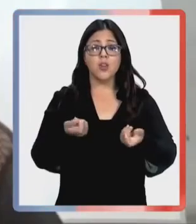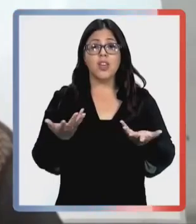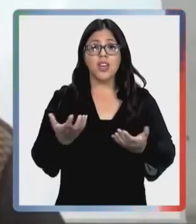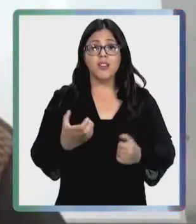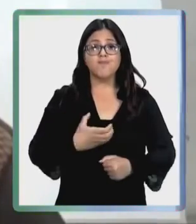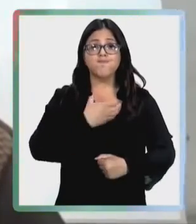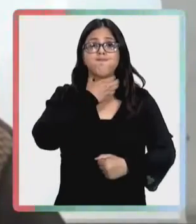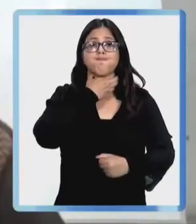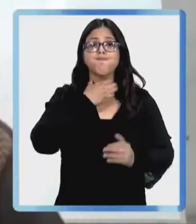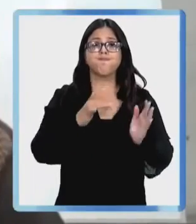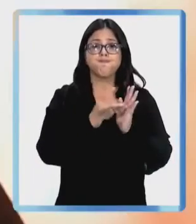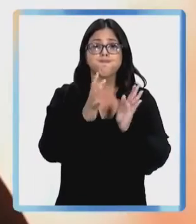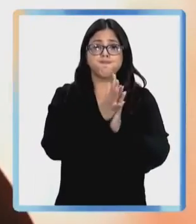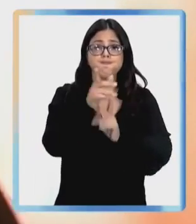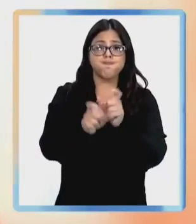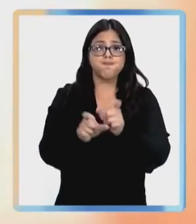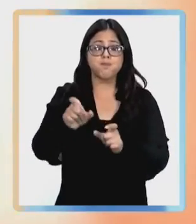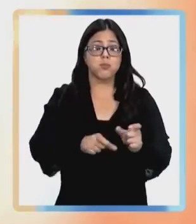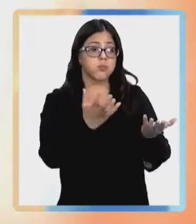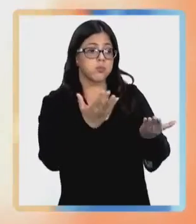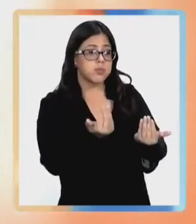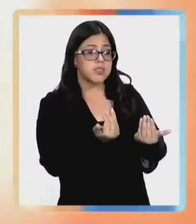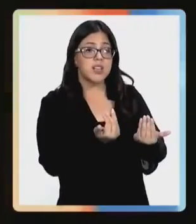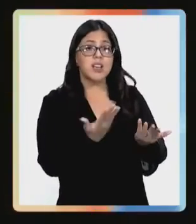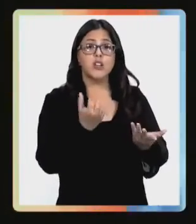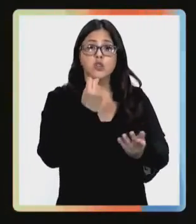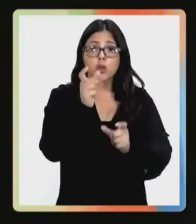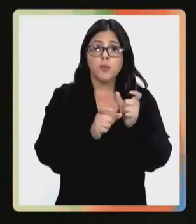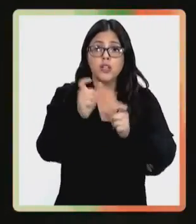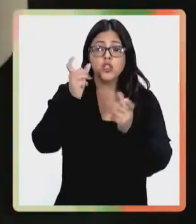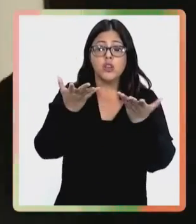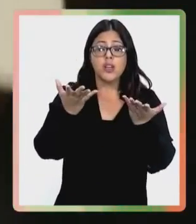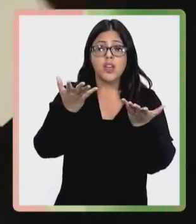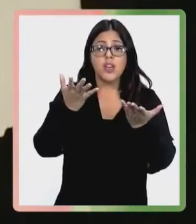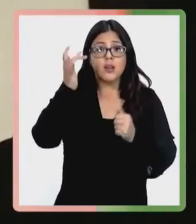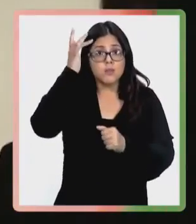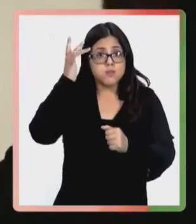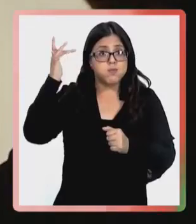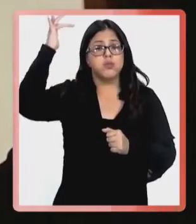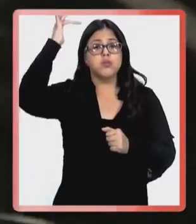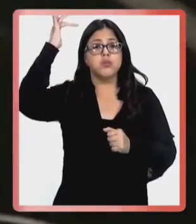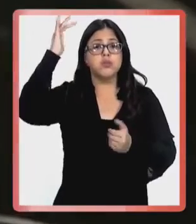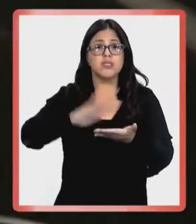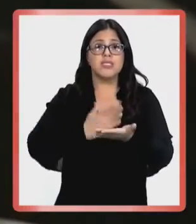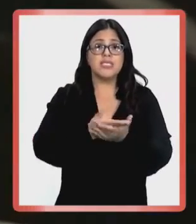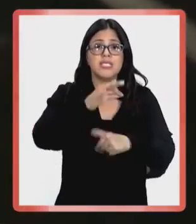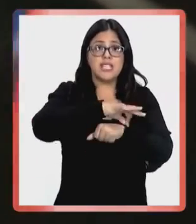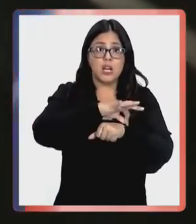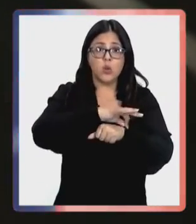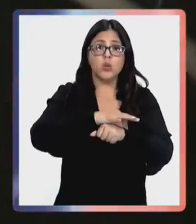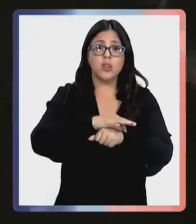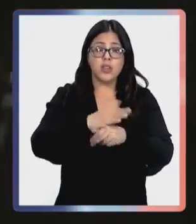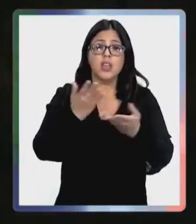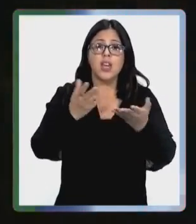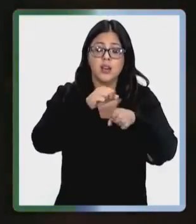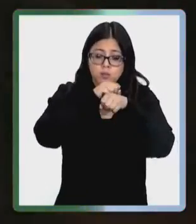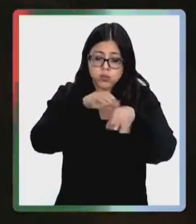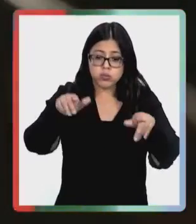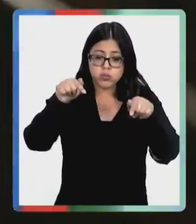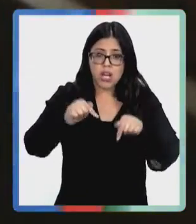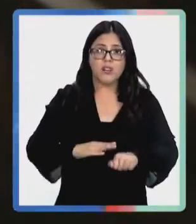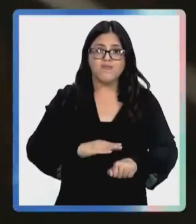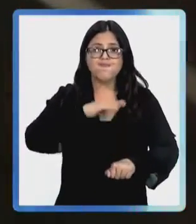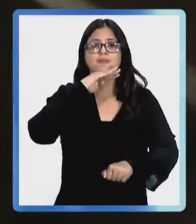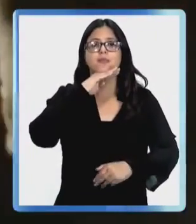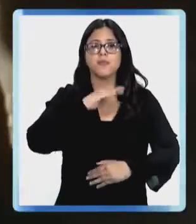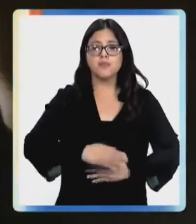para sobreendeudar a las personas. Indicó que se requiere aumentar el número de expertos en salud primaria para poder dar cobertura a un sistema que